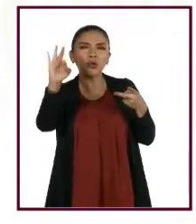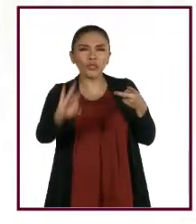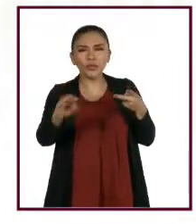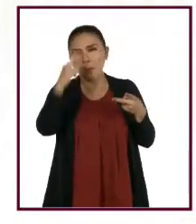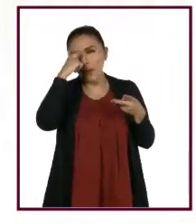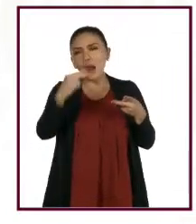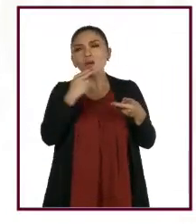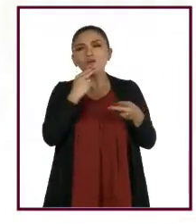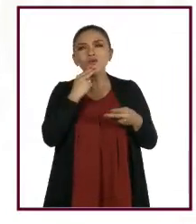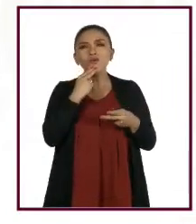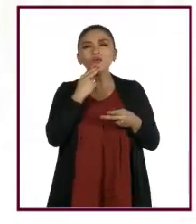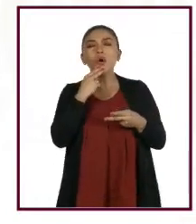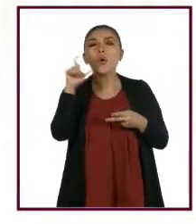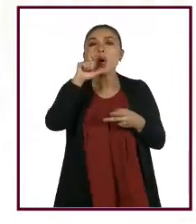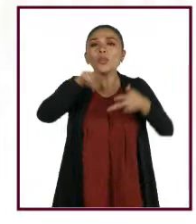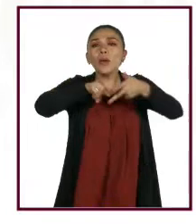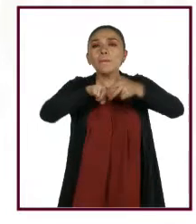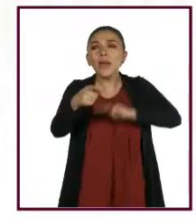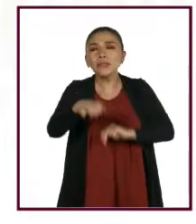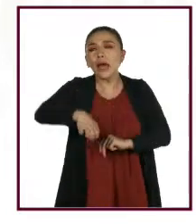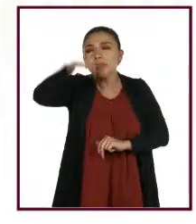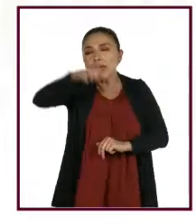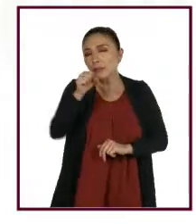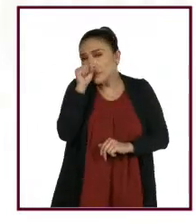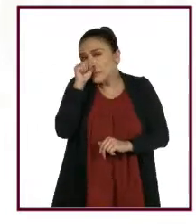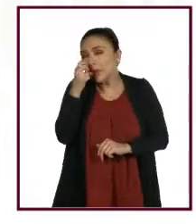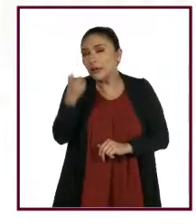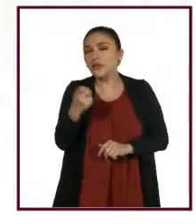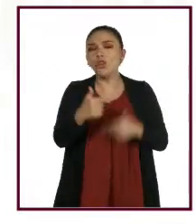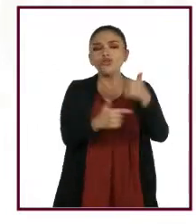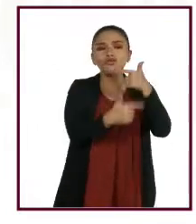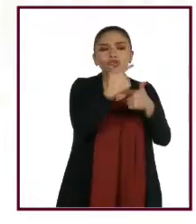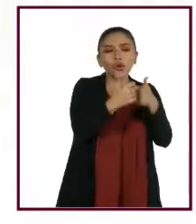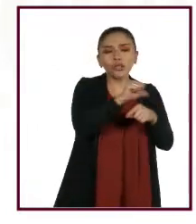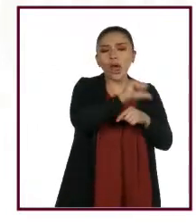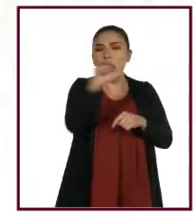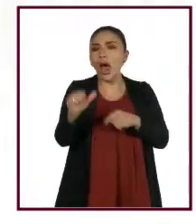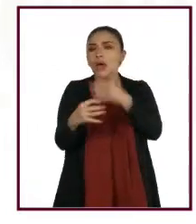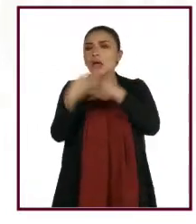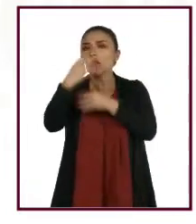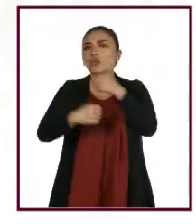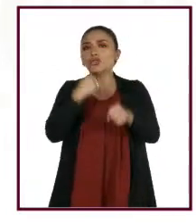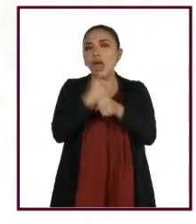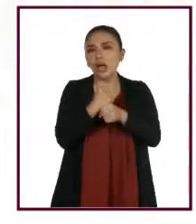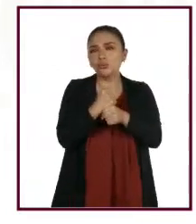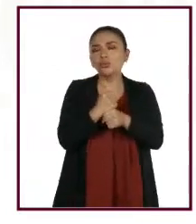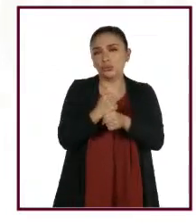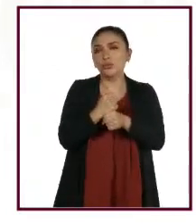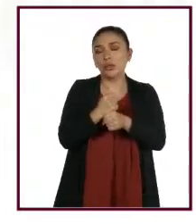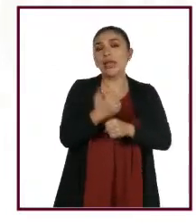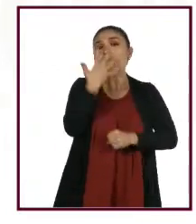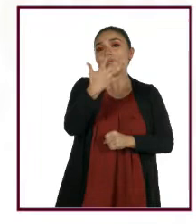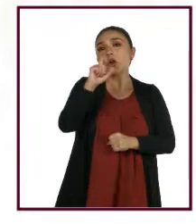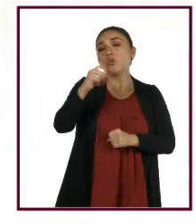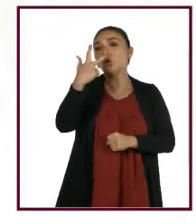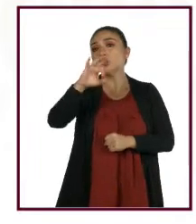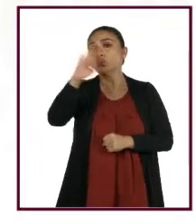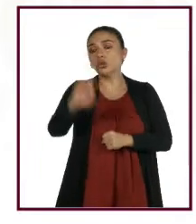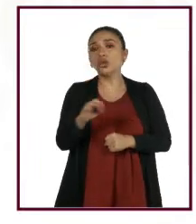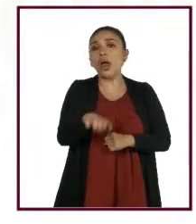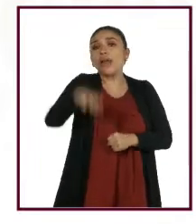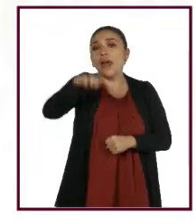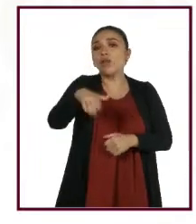de consumo, de edad de inicio de consumo de inhalables, de 12 a 14 años, 5.8% a los 11 años,